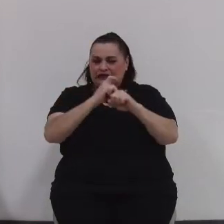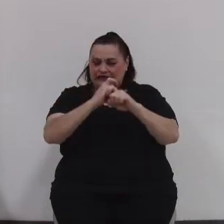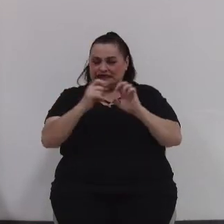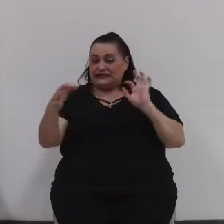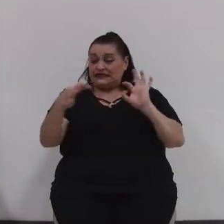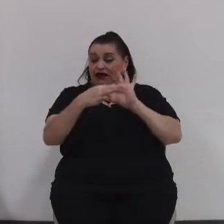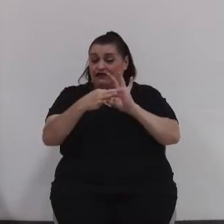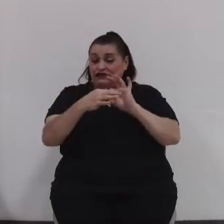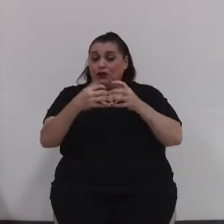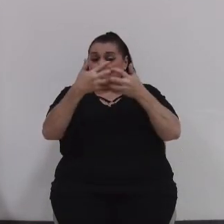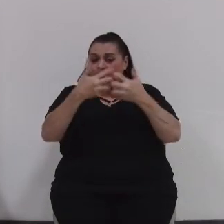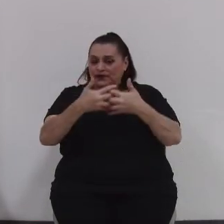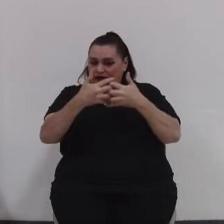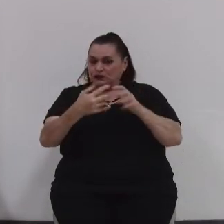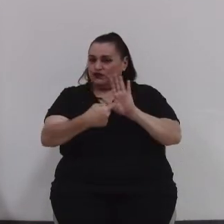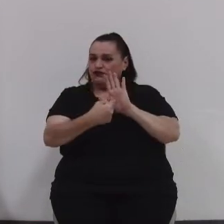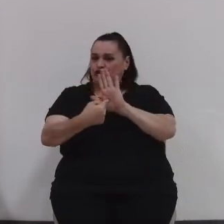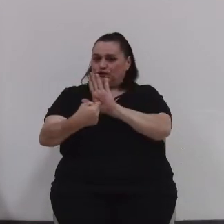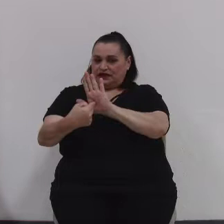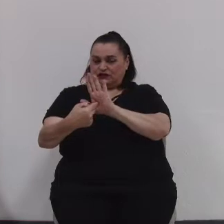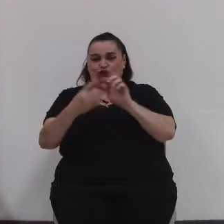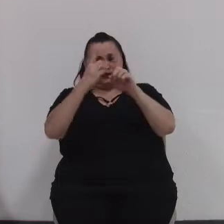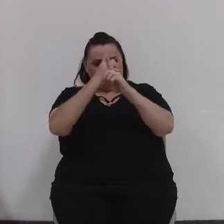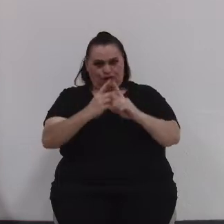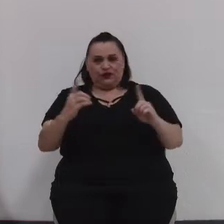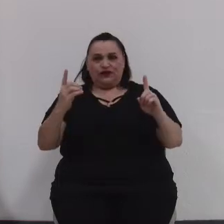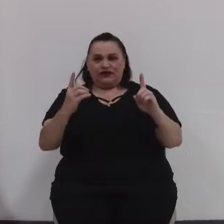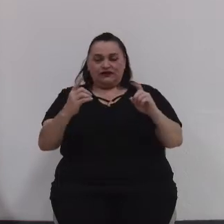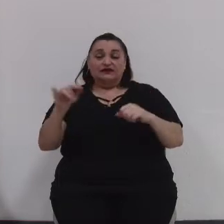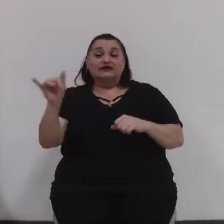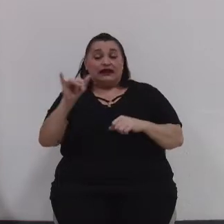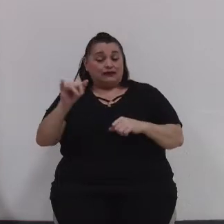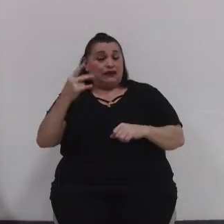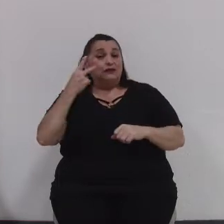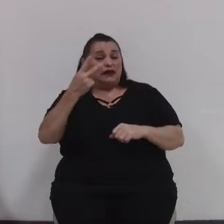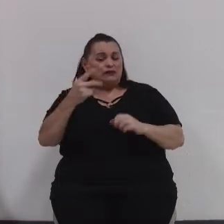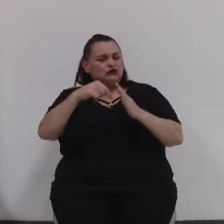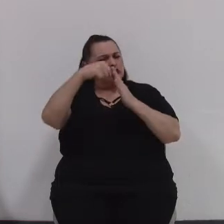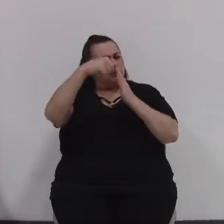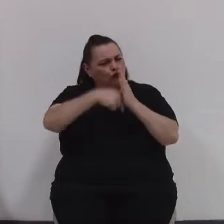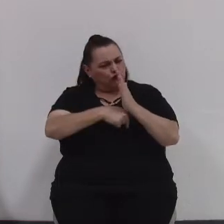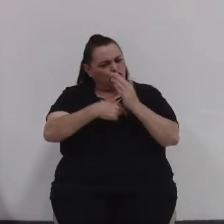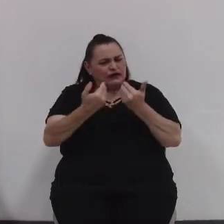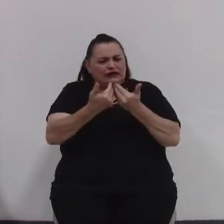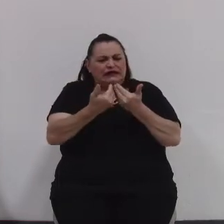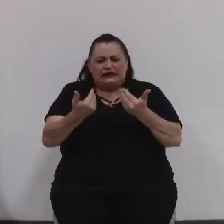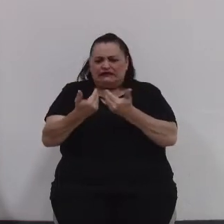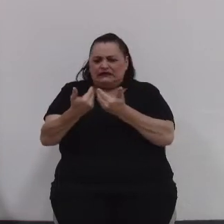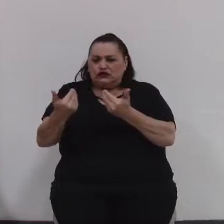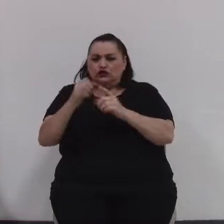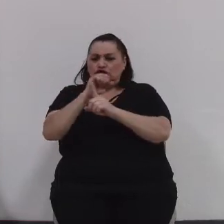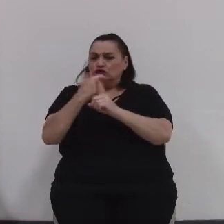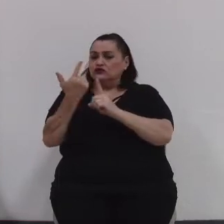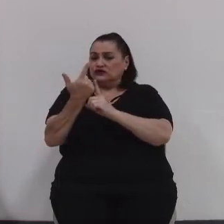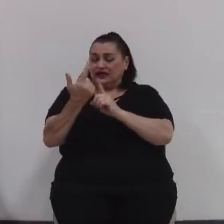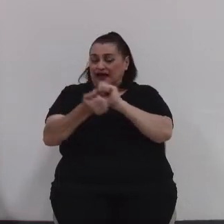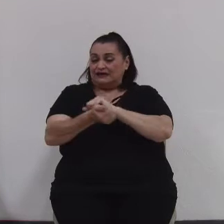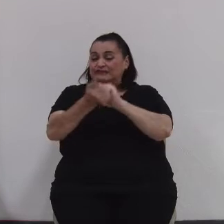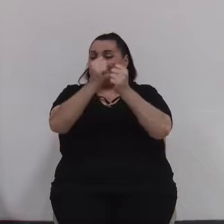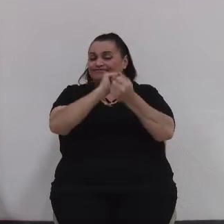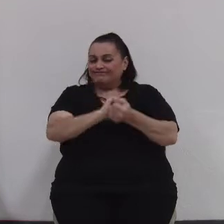afiliación a los mecanismos de representación democrática. También hay que considerar una profunda fragmentación social convertida a